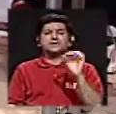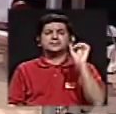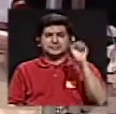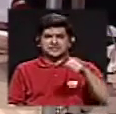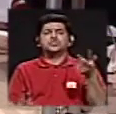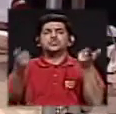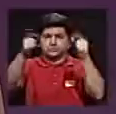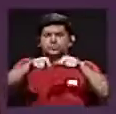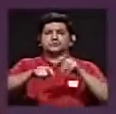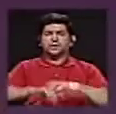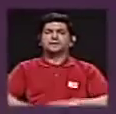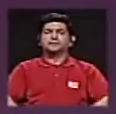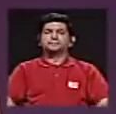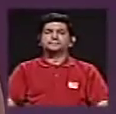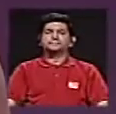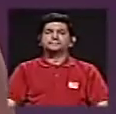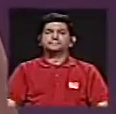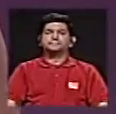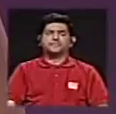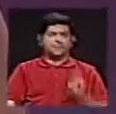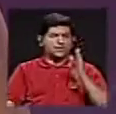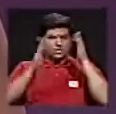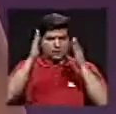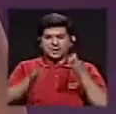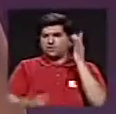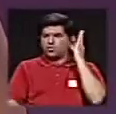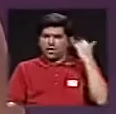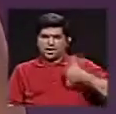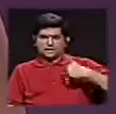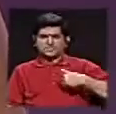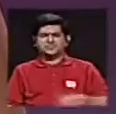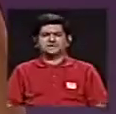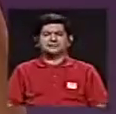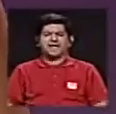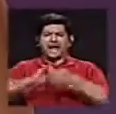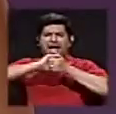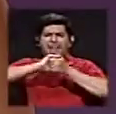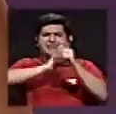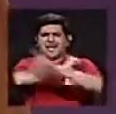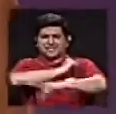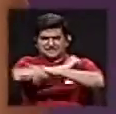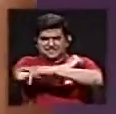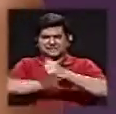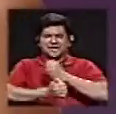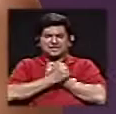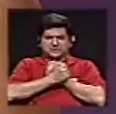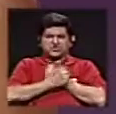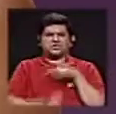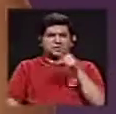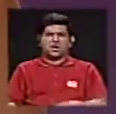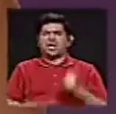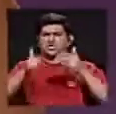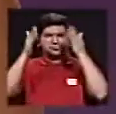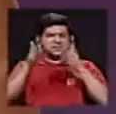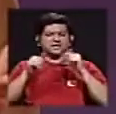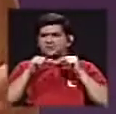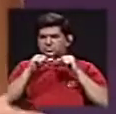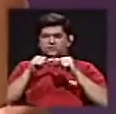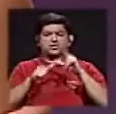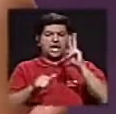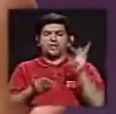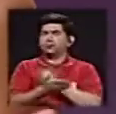digamos los compañeros y las compañeras de alianza patriótica antepuesto sus candidaturas en